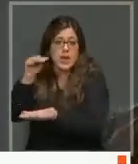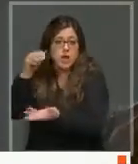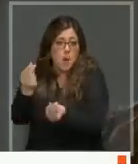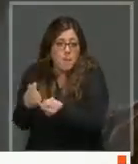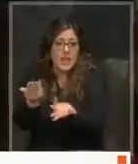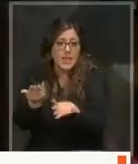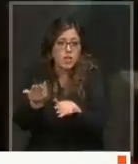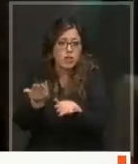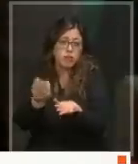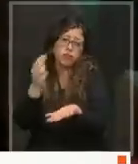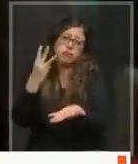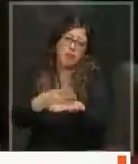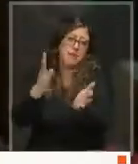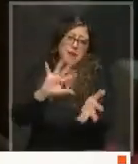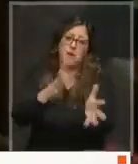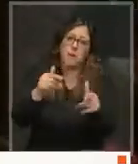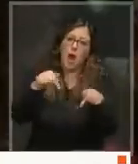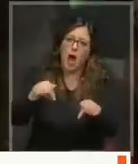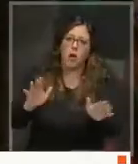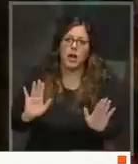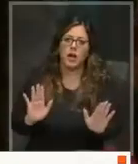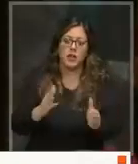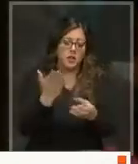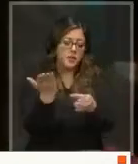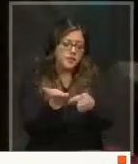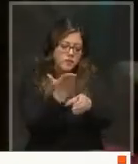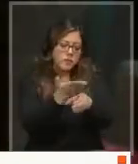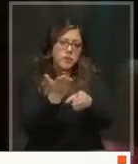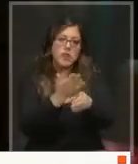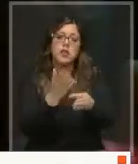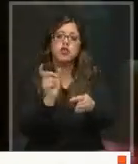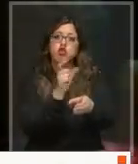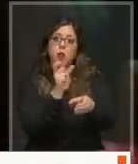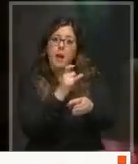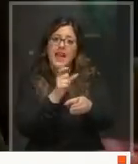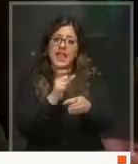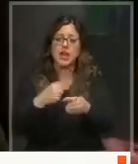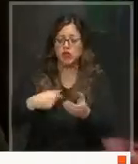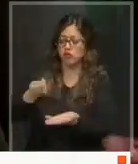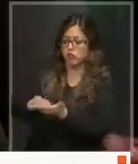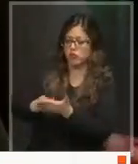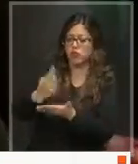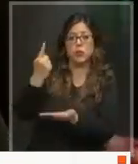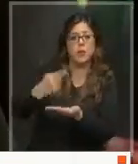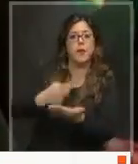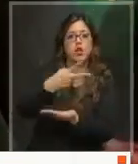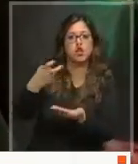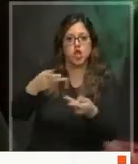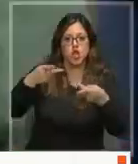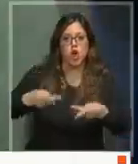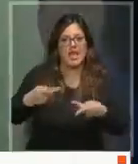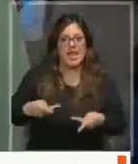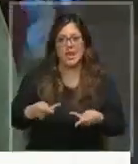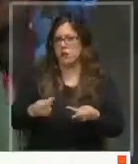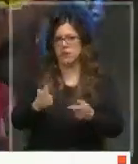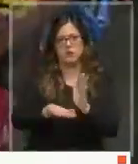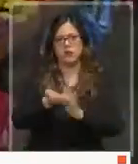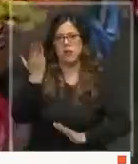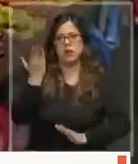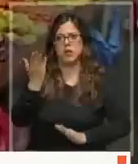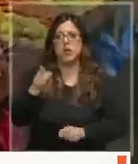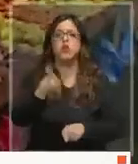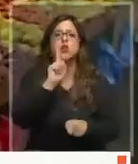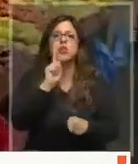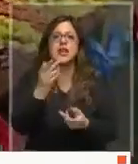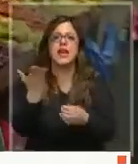ponerle una luquita más. Los tomatitos los compré a 1.200 el kilo, está por las 9. ¿Llevas tomates?